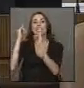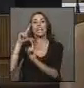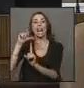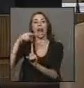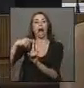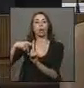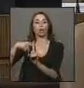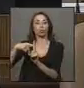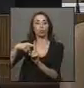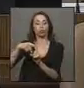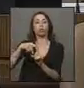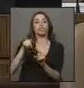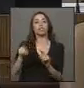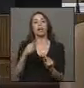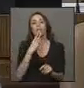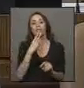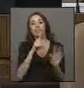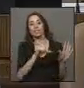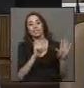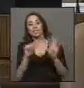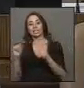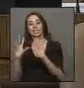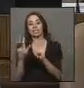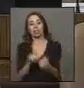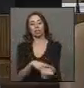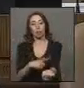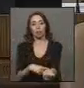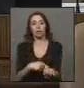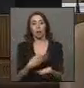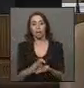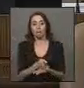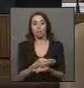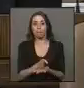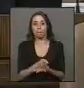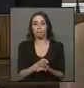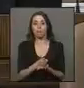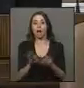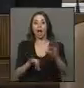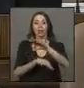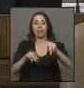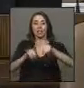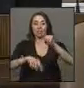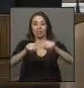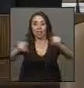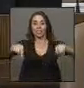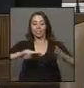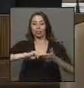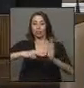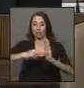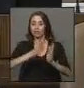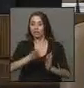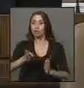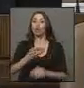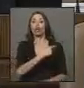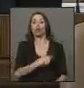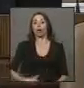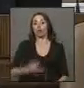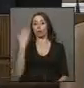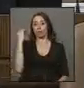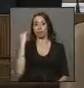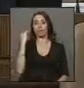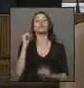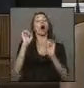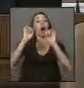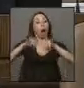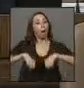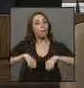donde viven cerca de 700 familias. El plan obloteo se aprobó durante el gobierno anterior y